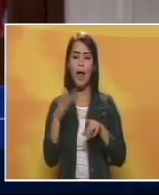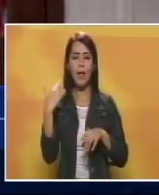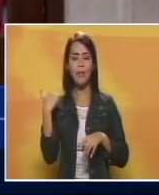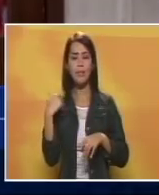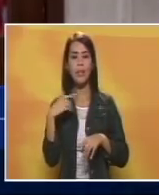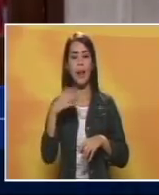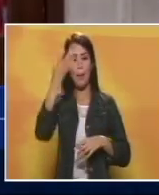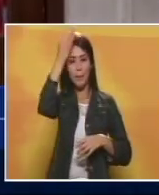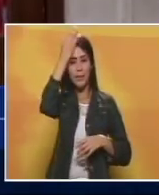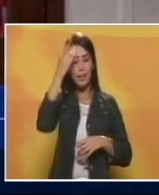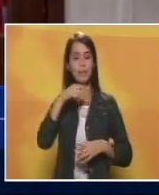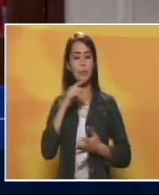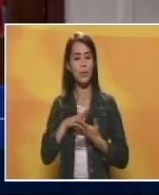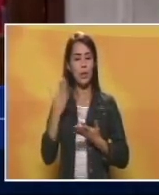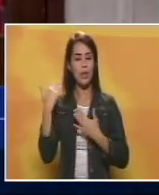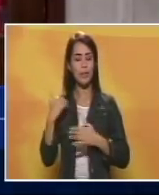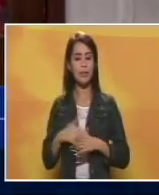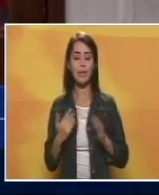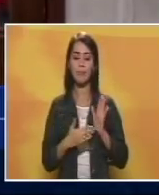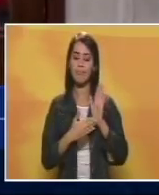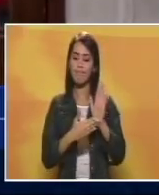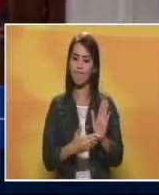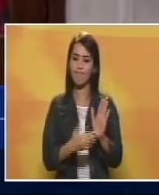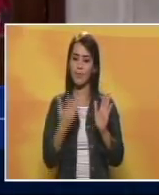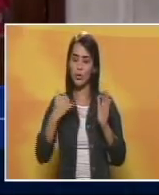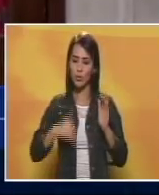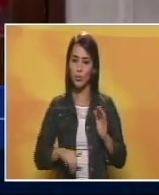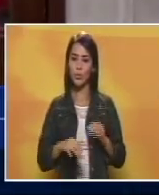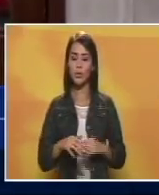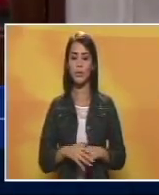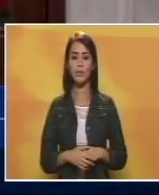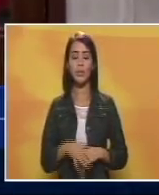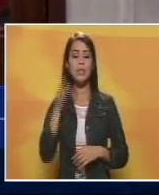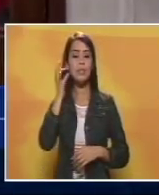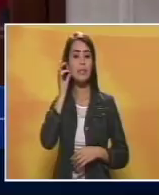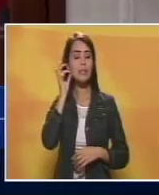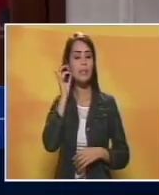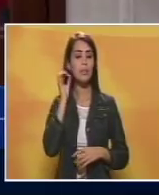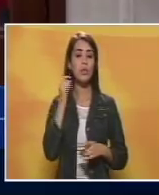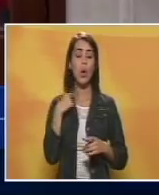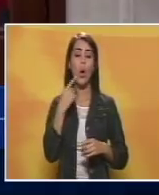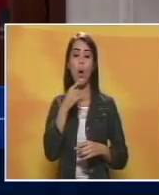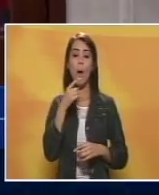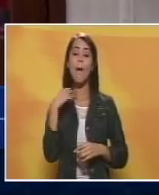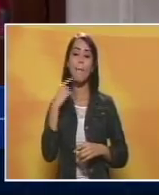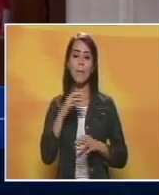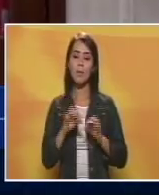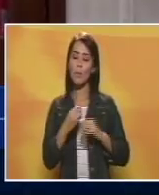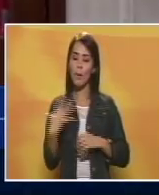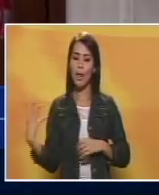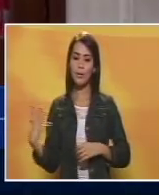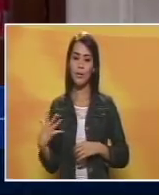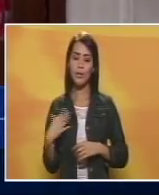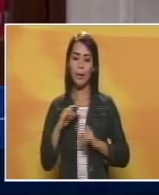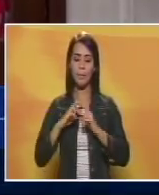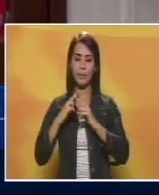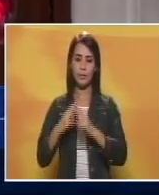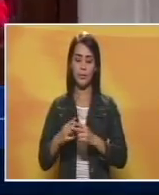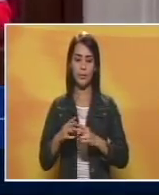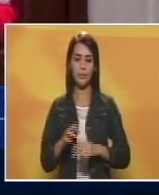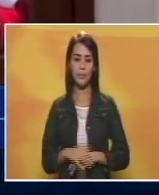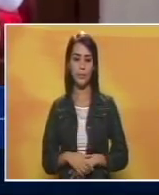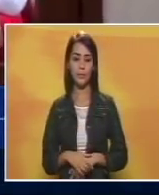hace 33 años cuando presentó al mundo al príncipe Harry y zarcillos de perlas que le prestó la monarca. El duque de Cambridge